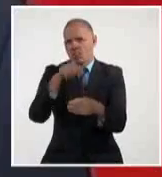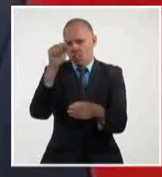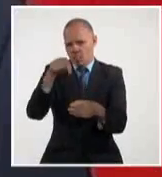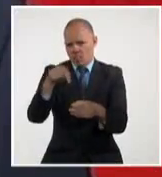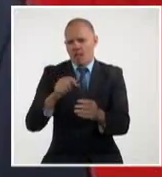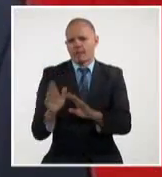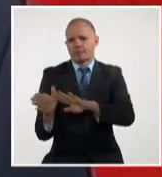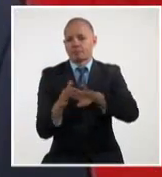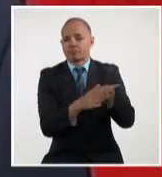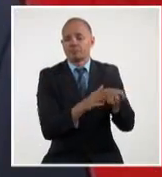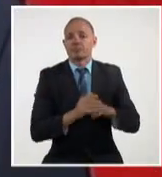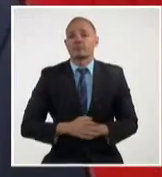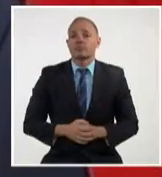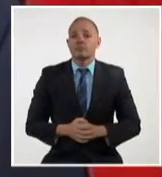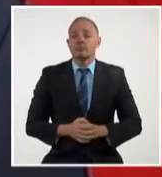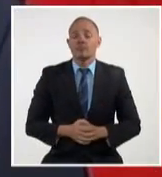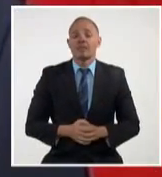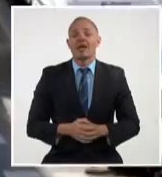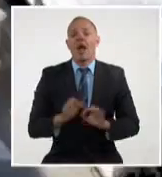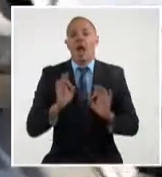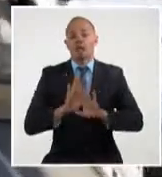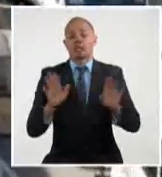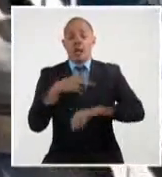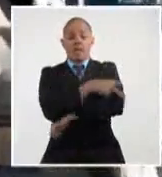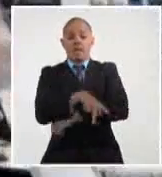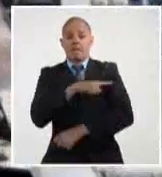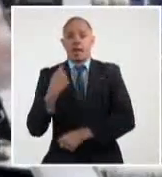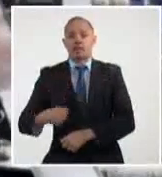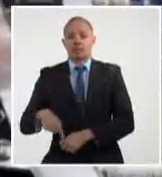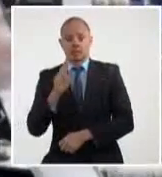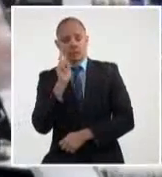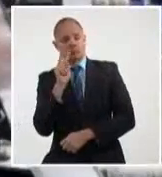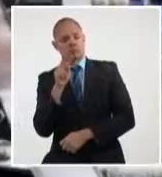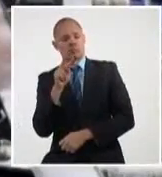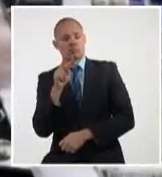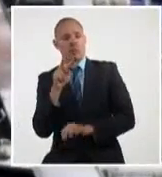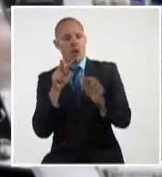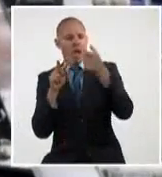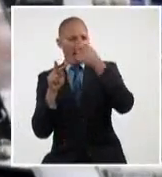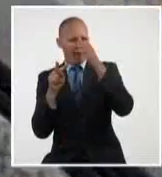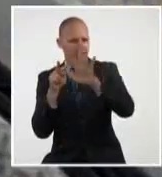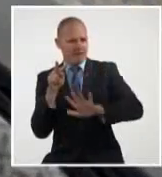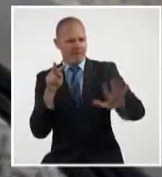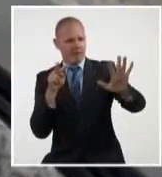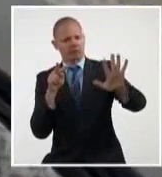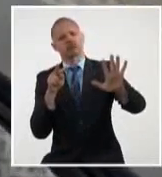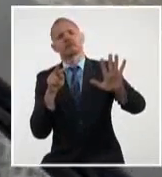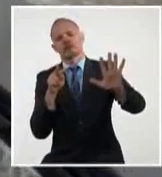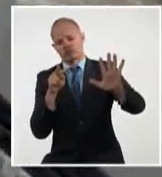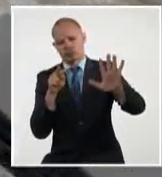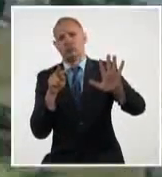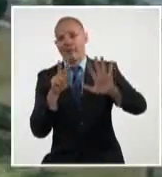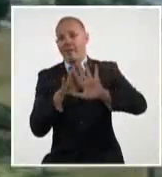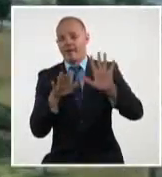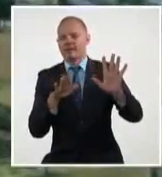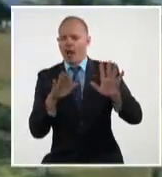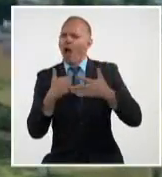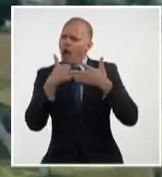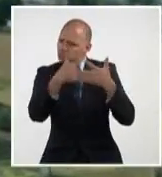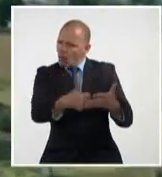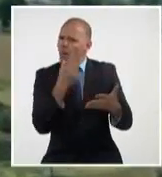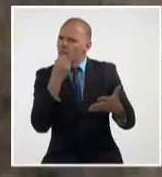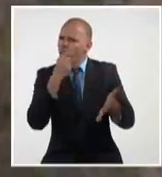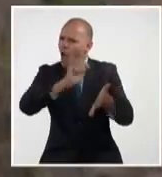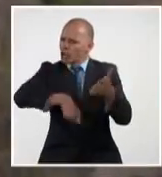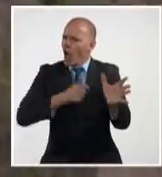En ese escenario, China, aplicando una política de inversiones ventajosas para ambas partes, se ha convertido en